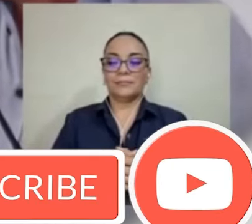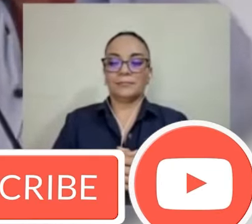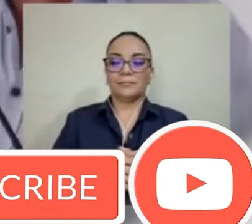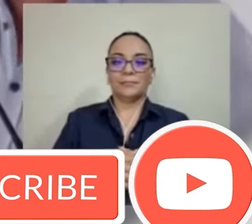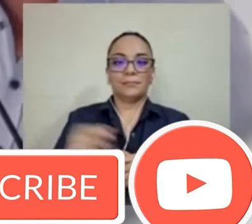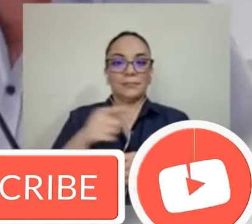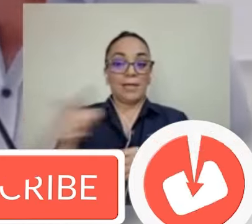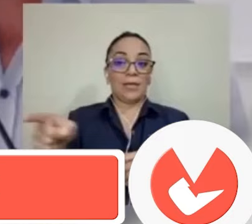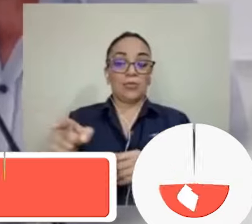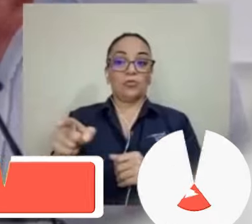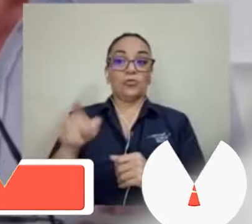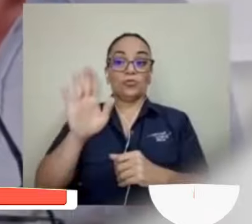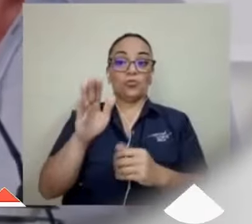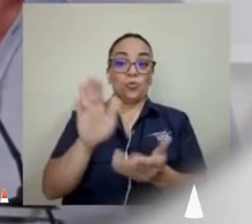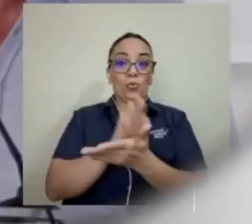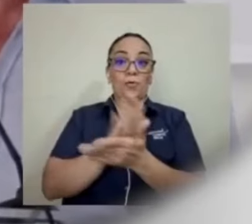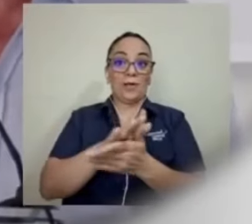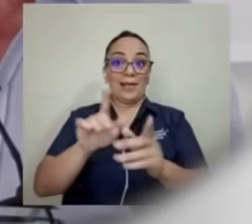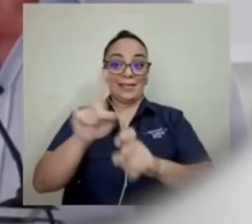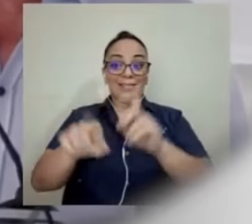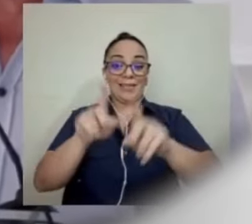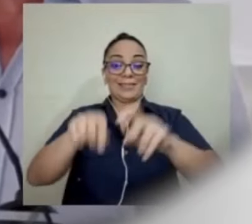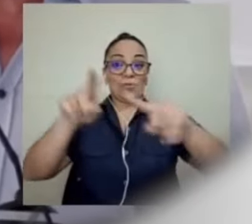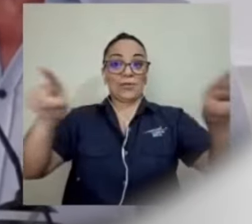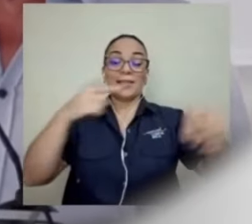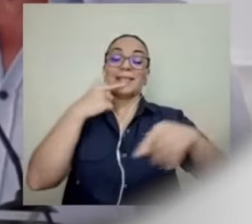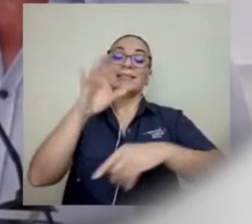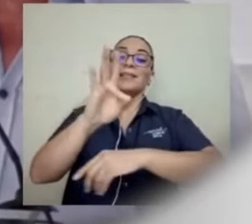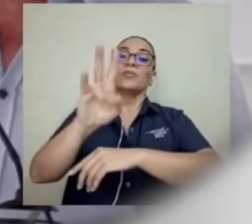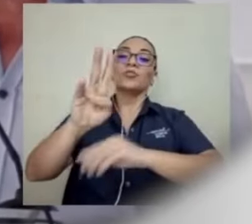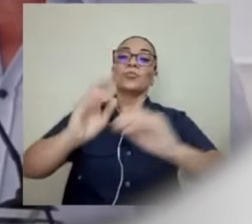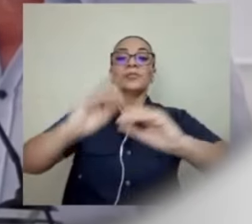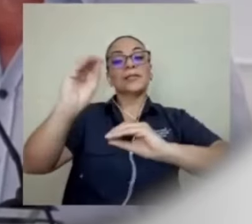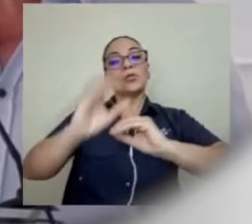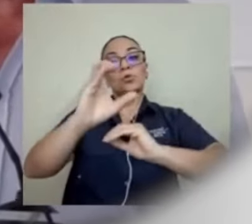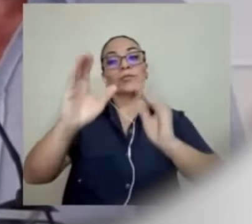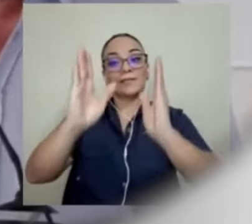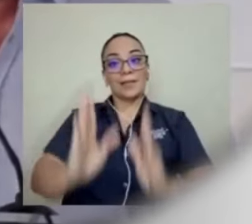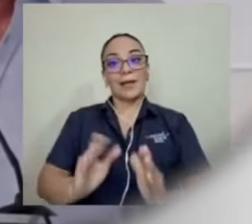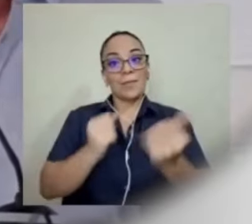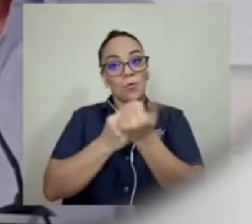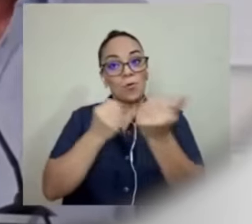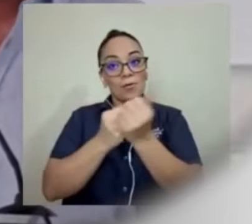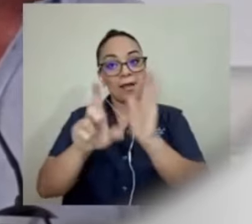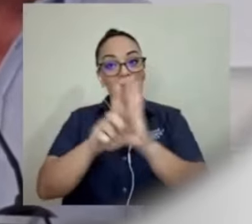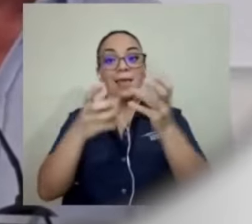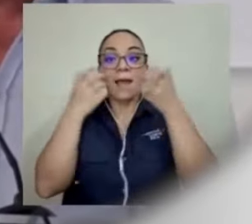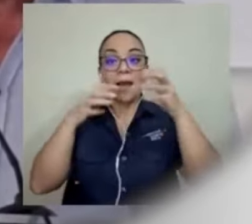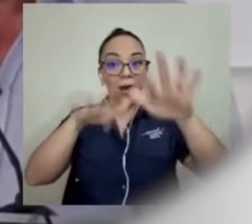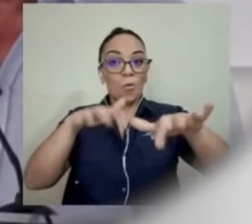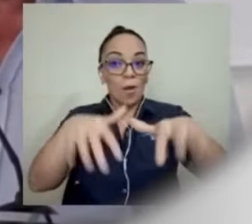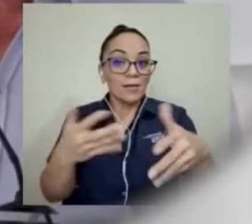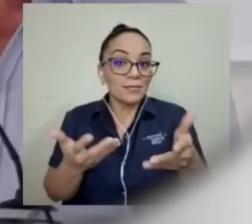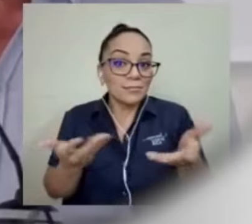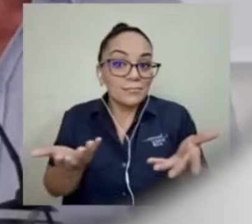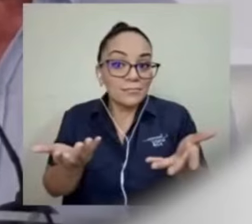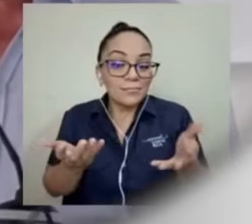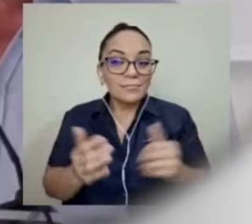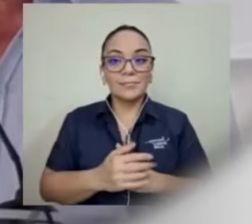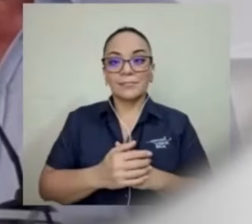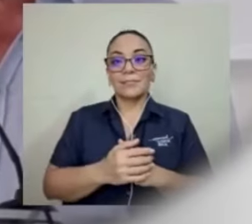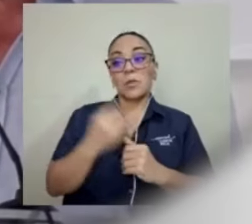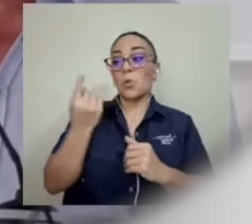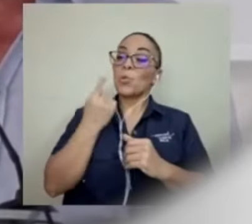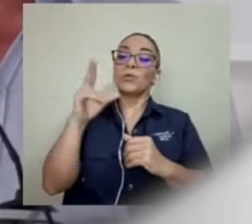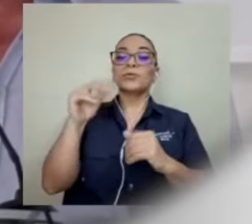estadística y de encuestas dice que el 72% de los costarricenses apoyan la ley Jaguar. Los únicos que no la